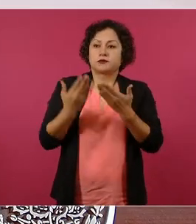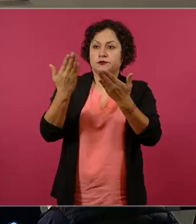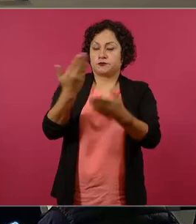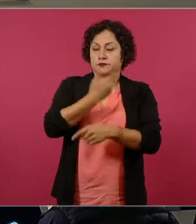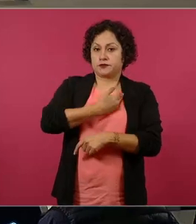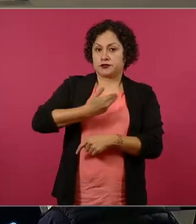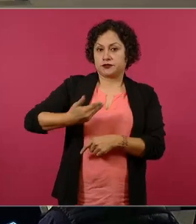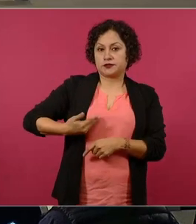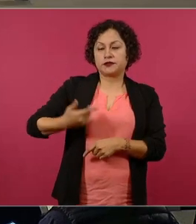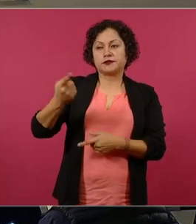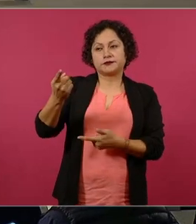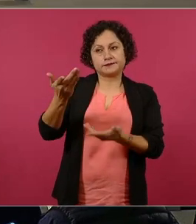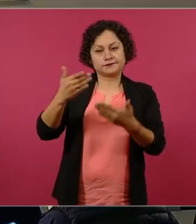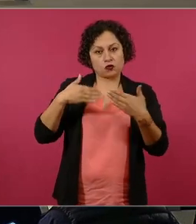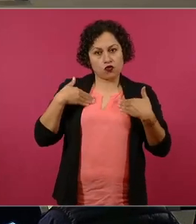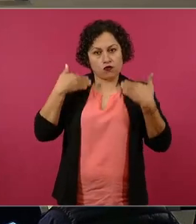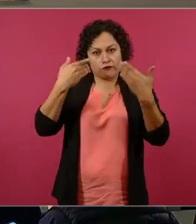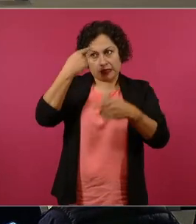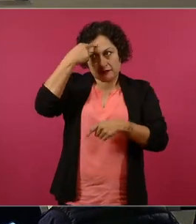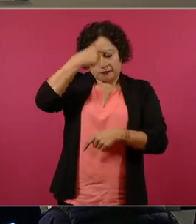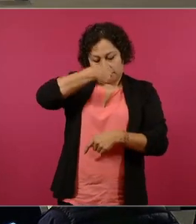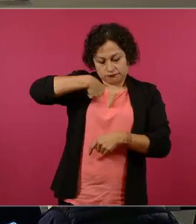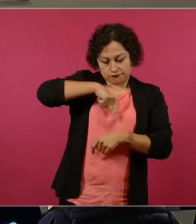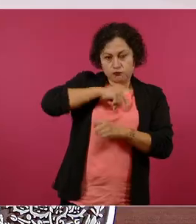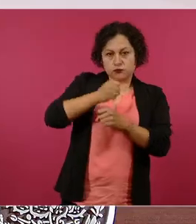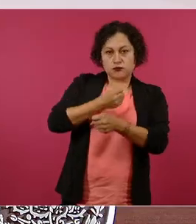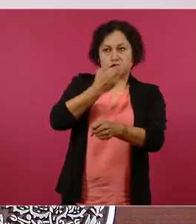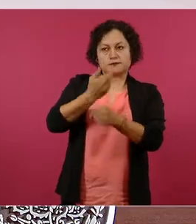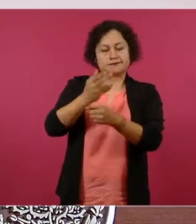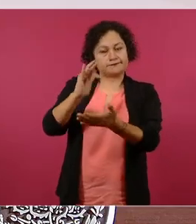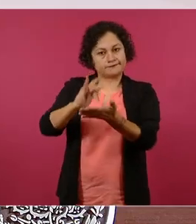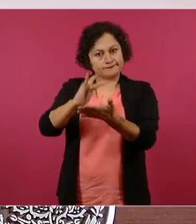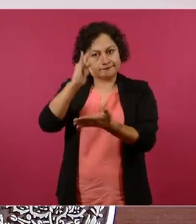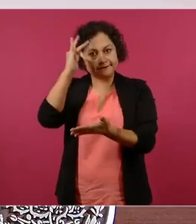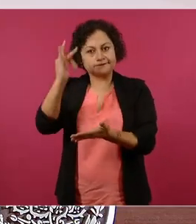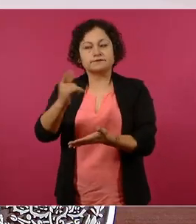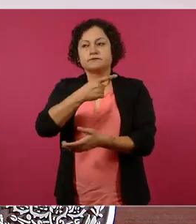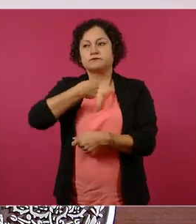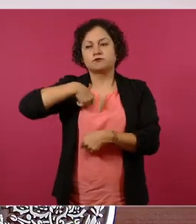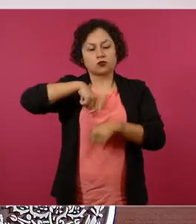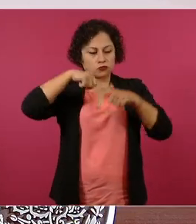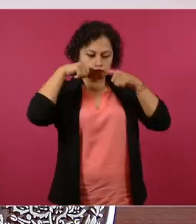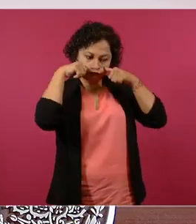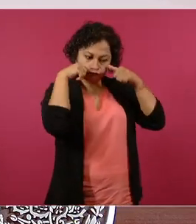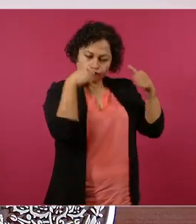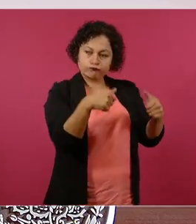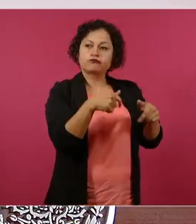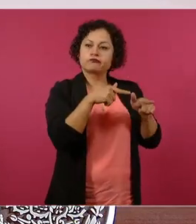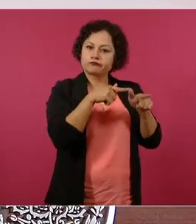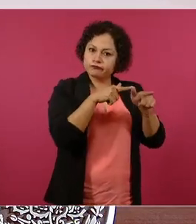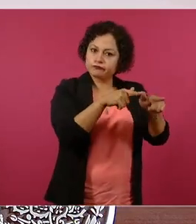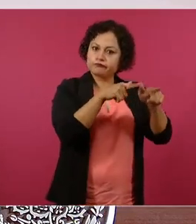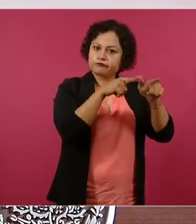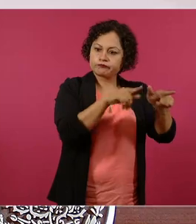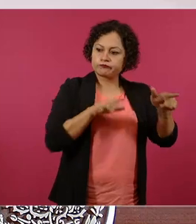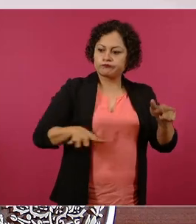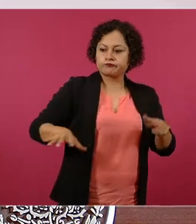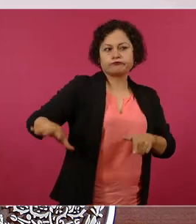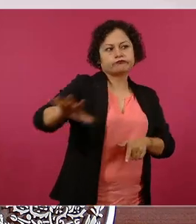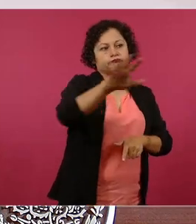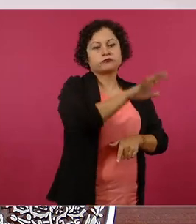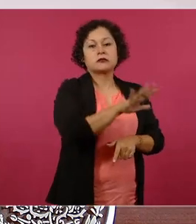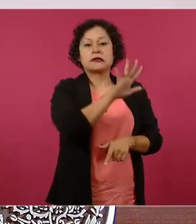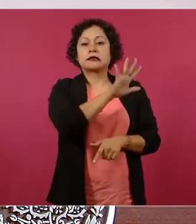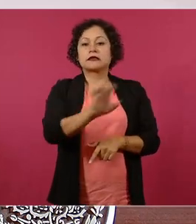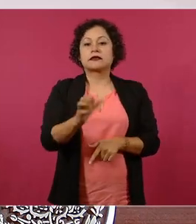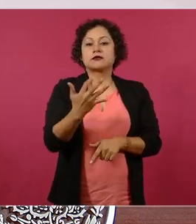secretaría para poder desarrollar este este programa y no pararemos hasta poder concluir las 555